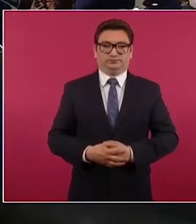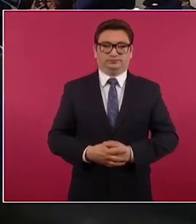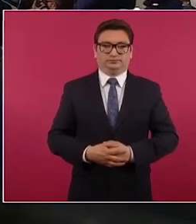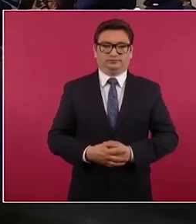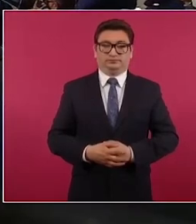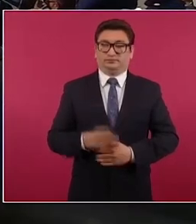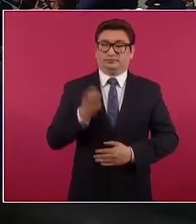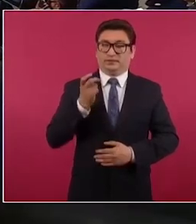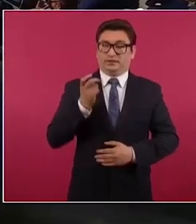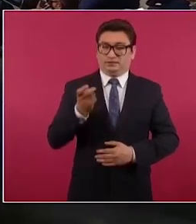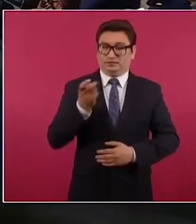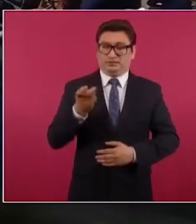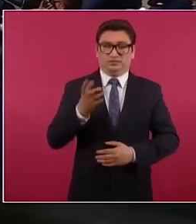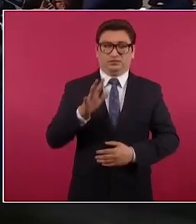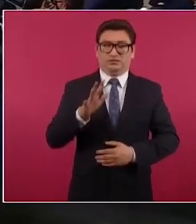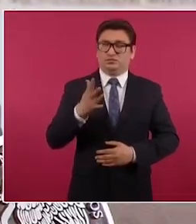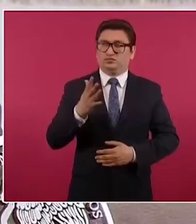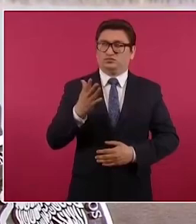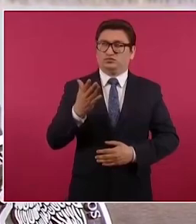como el martes,